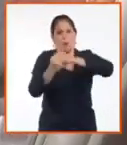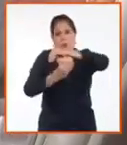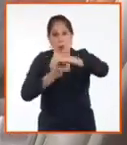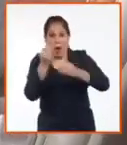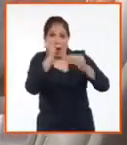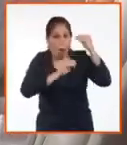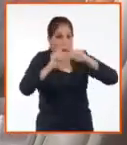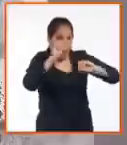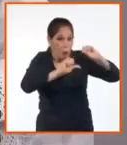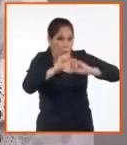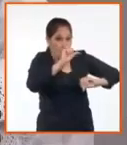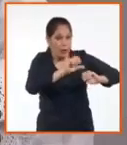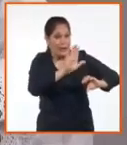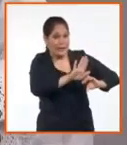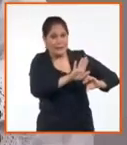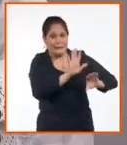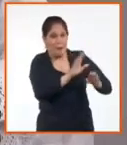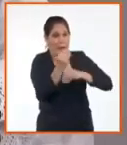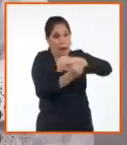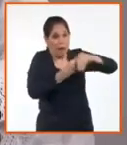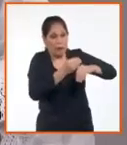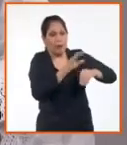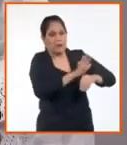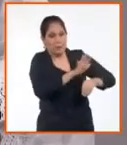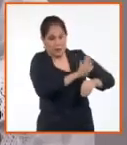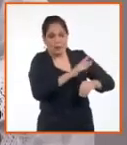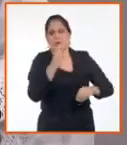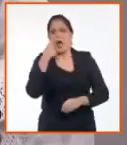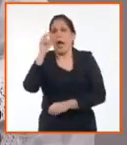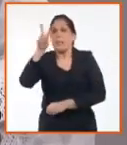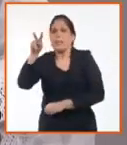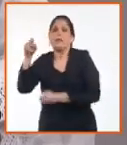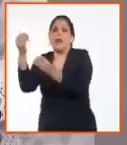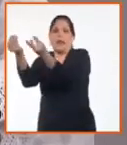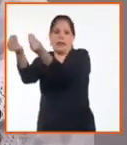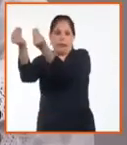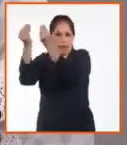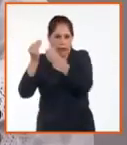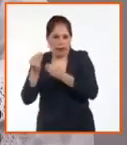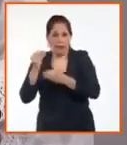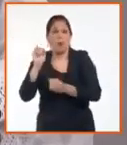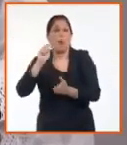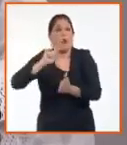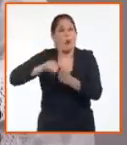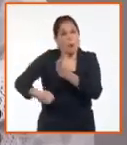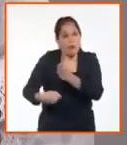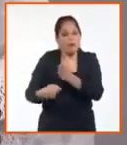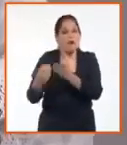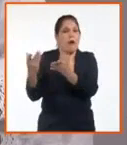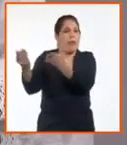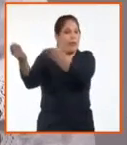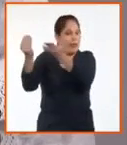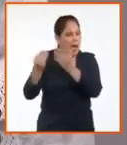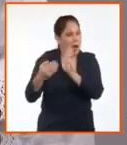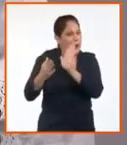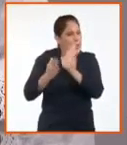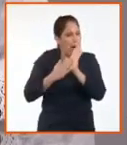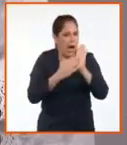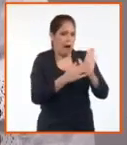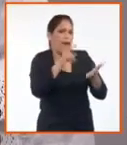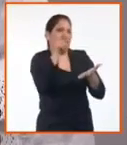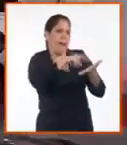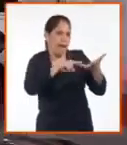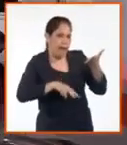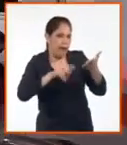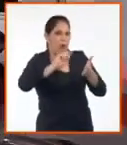que hacer muchas cosas antes de poder entonces iniciar el proceso de contratación final y traer esa materia prima hacia el país es decir que